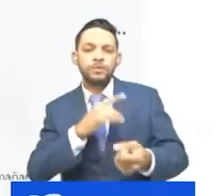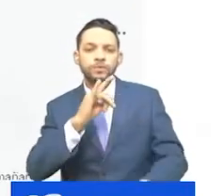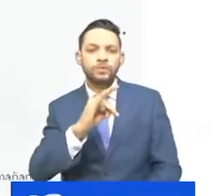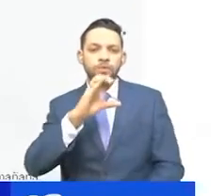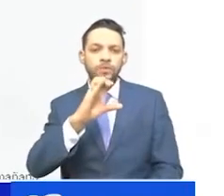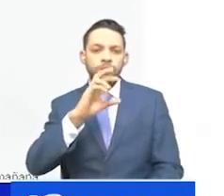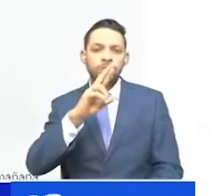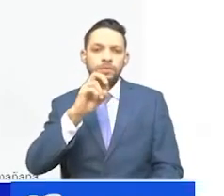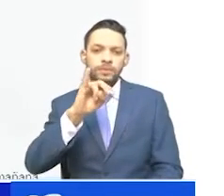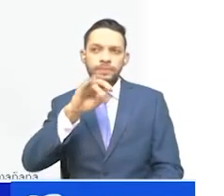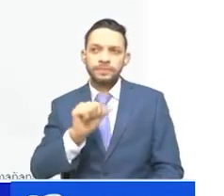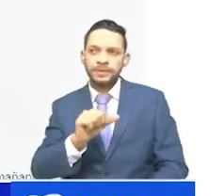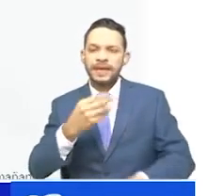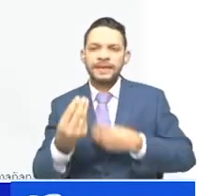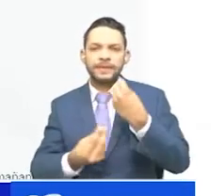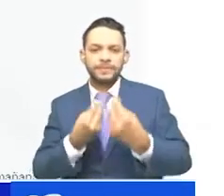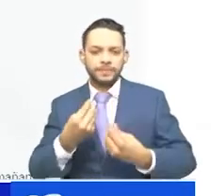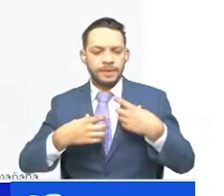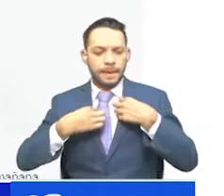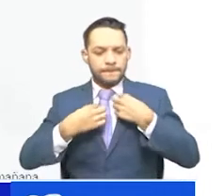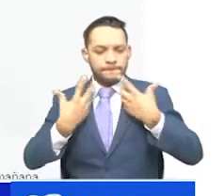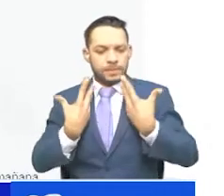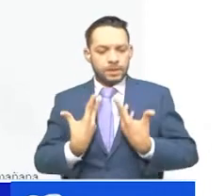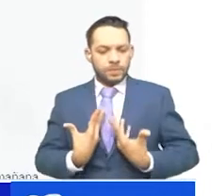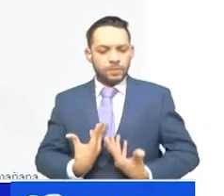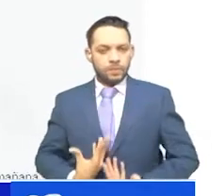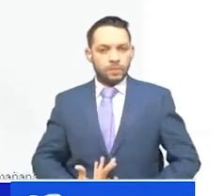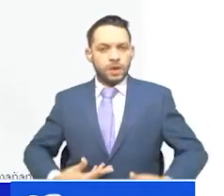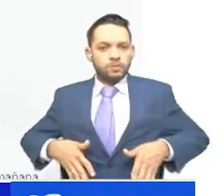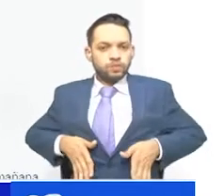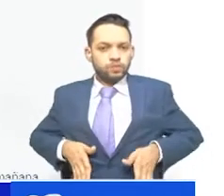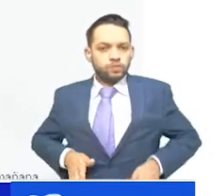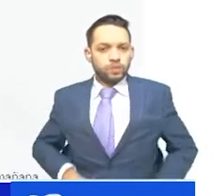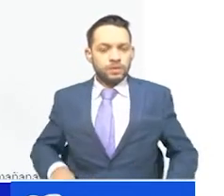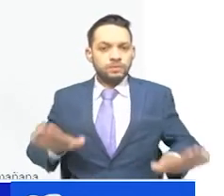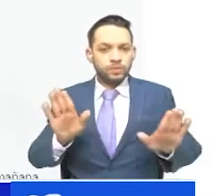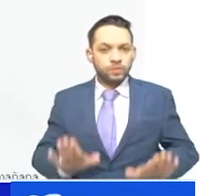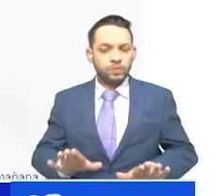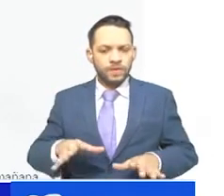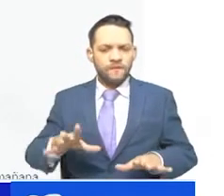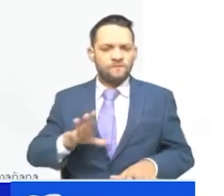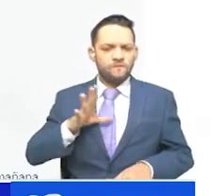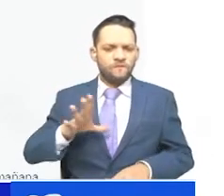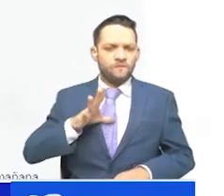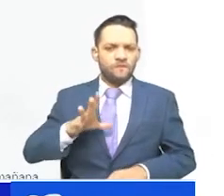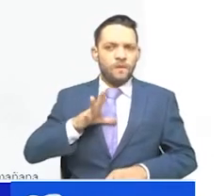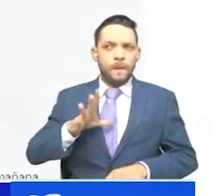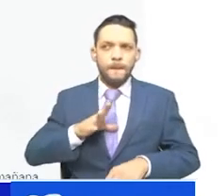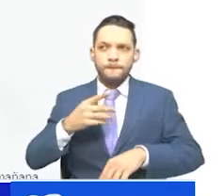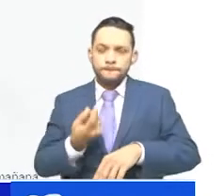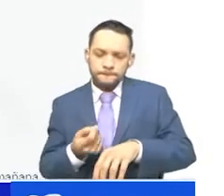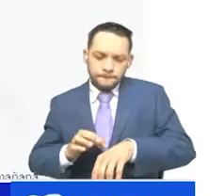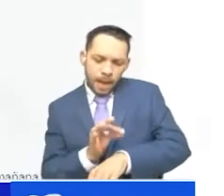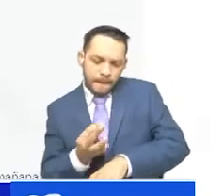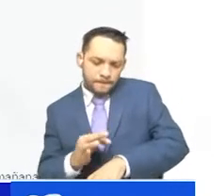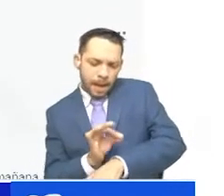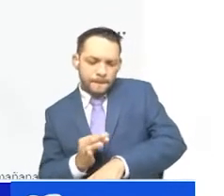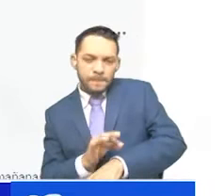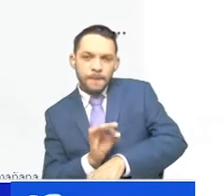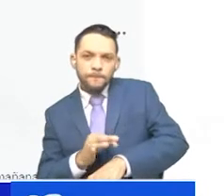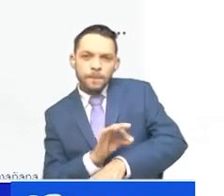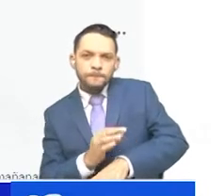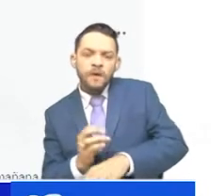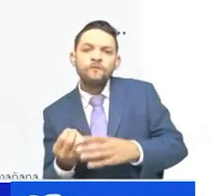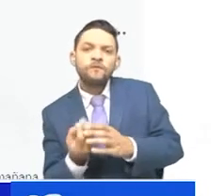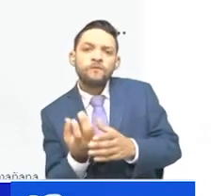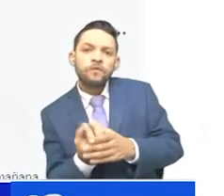esposa de Biden luce un vestido de seda índigo de la marca neoyorquina Lapointe, con un girasol bordado en la muñeca. Lo usó